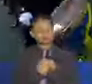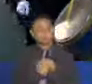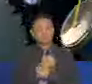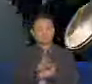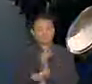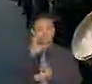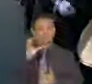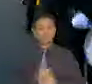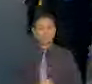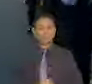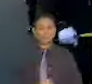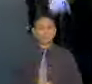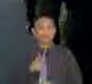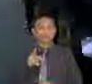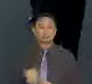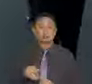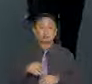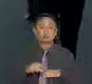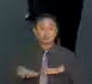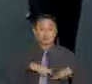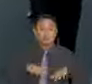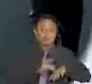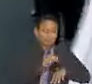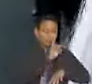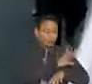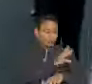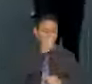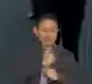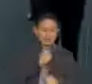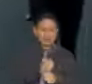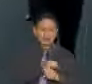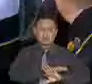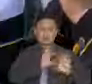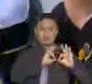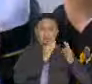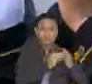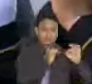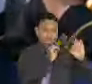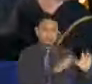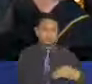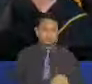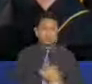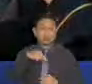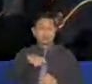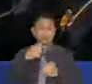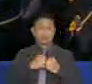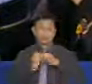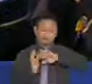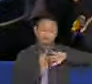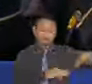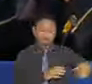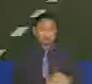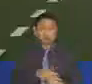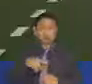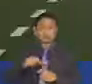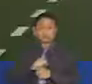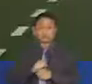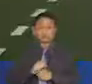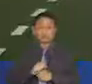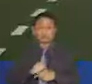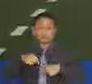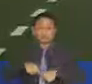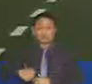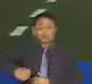por momentos dejan sus actividades diarias su trabajo su familia e incluso los problemas para ensayar y